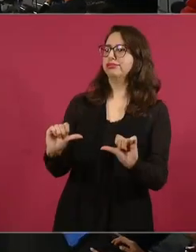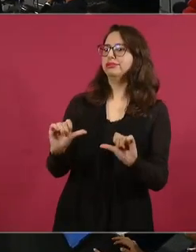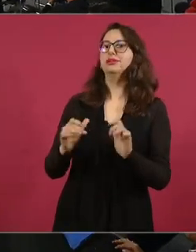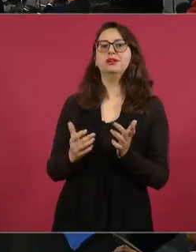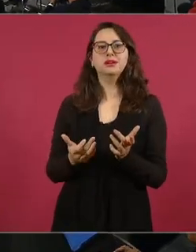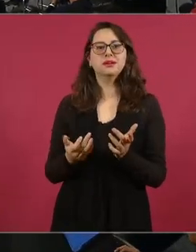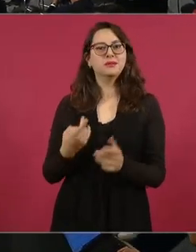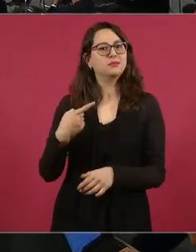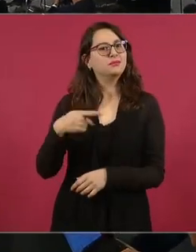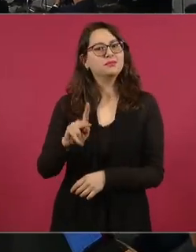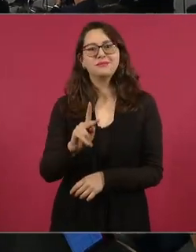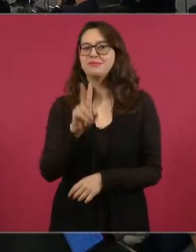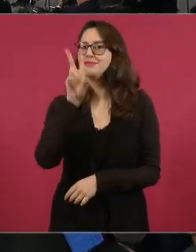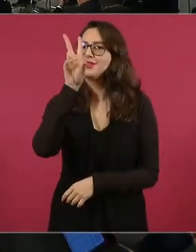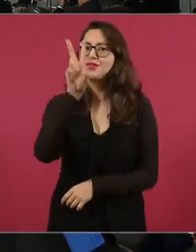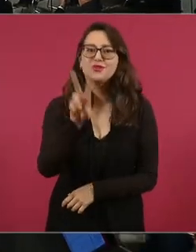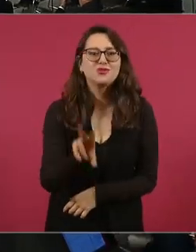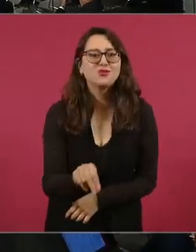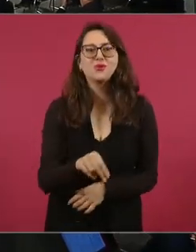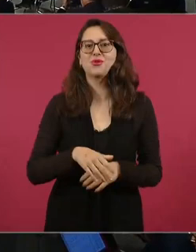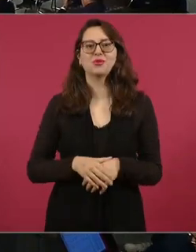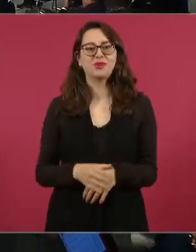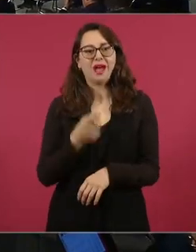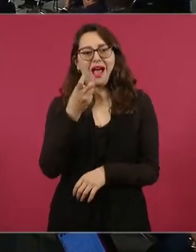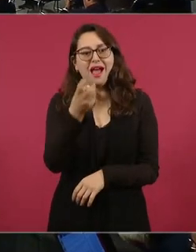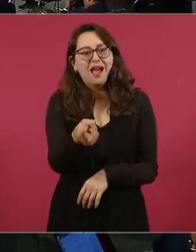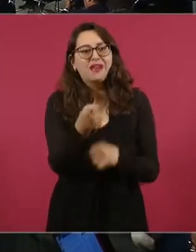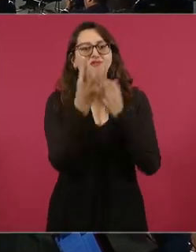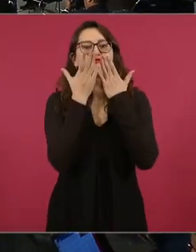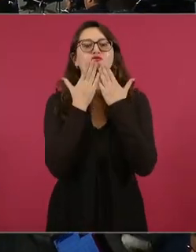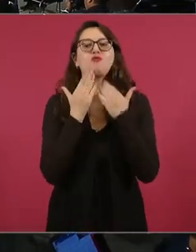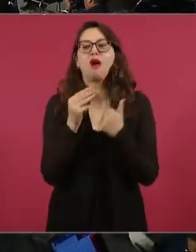no, no, acuerdo cuando